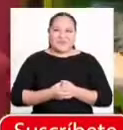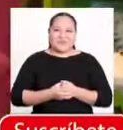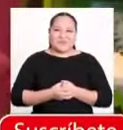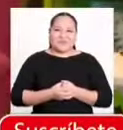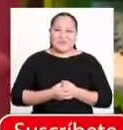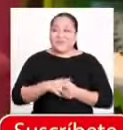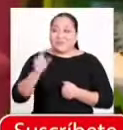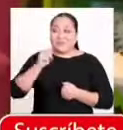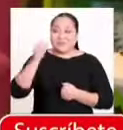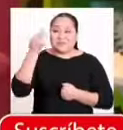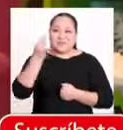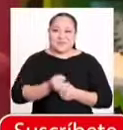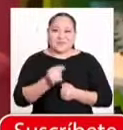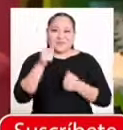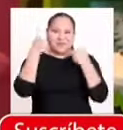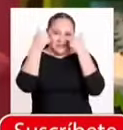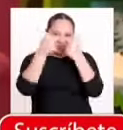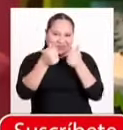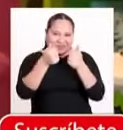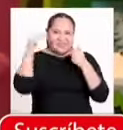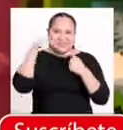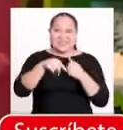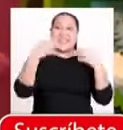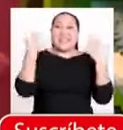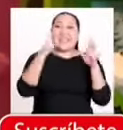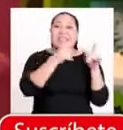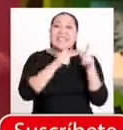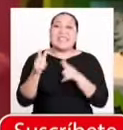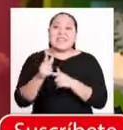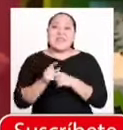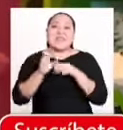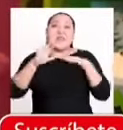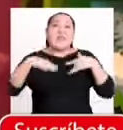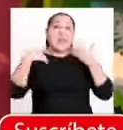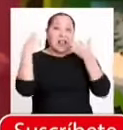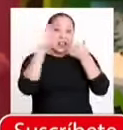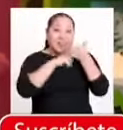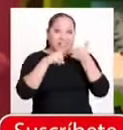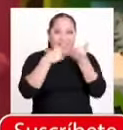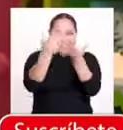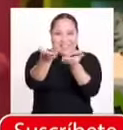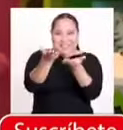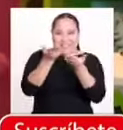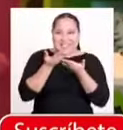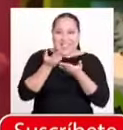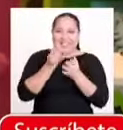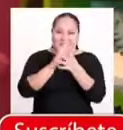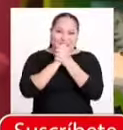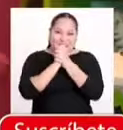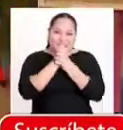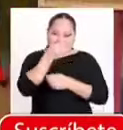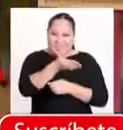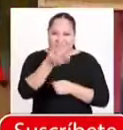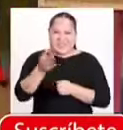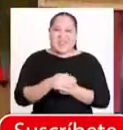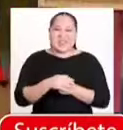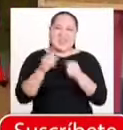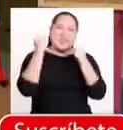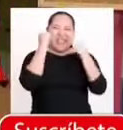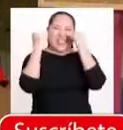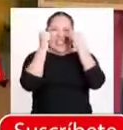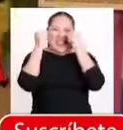Es verdad, quedaron muy bien. Ahora sí, vamos a poder leer lo que nos tienen que decir nuestros amiguitos. ¡Qué